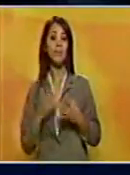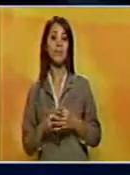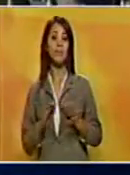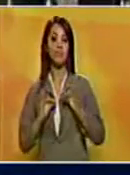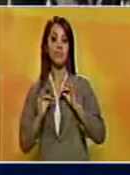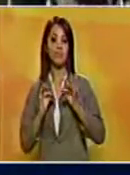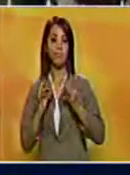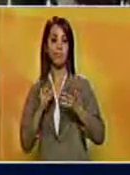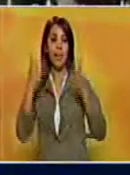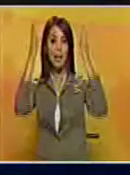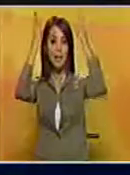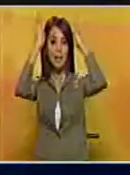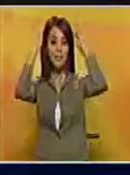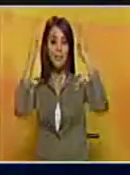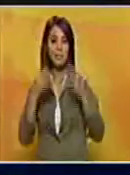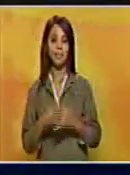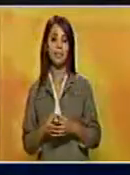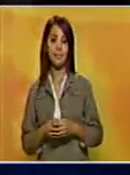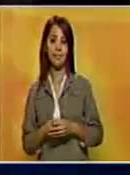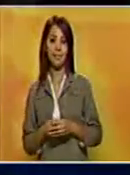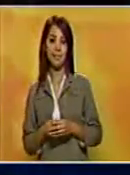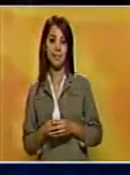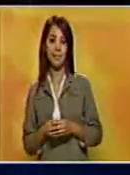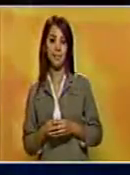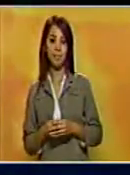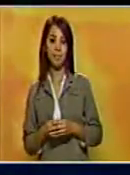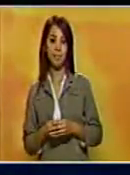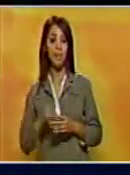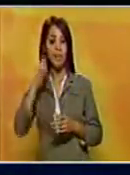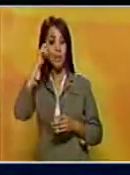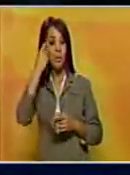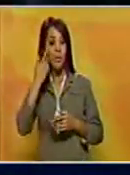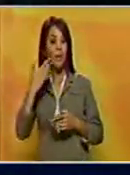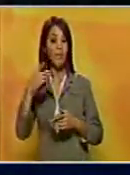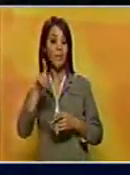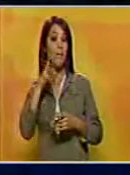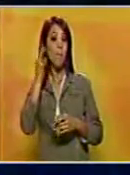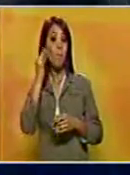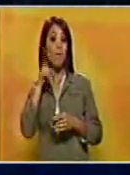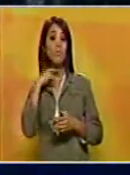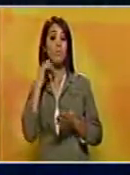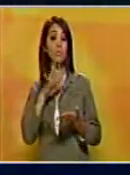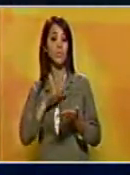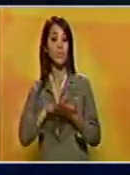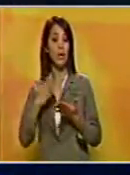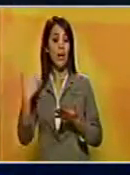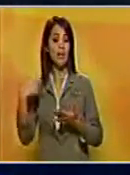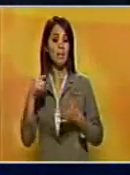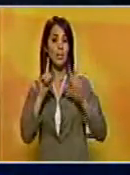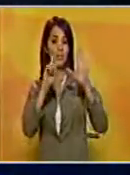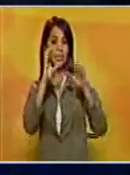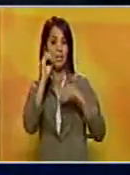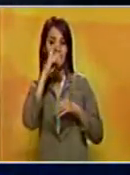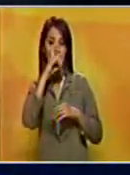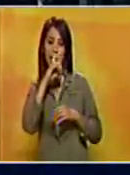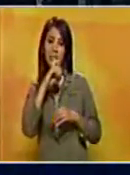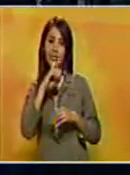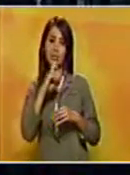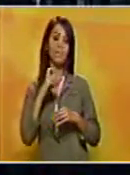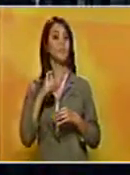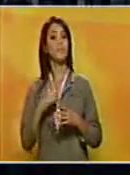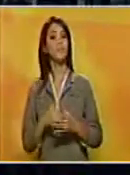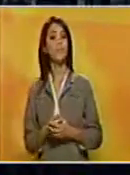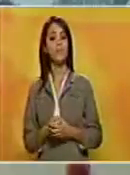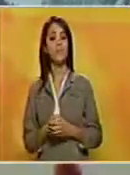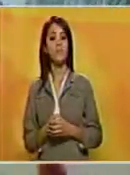el rol de la princesa Leia. Recordemos que la actriz murió en diciembre de 2016 a los 60 años de edad, poco tiempo después